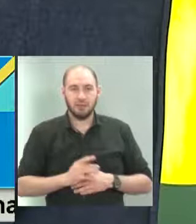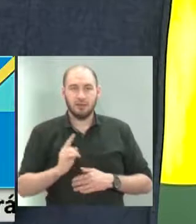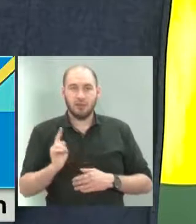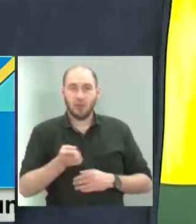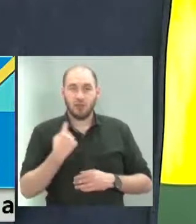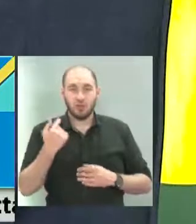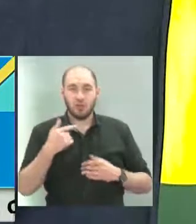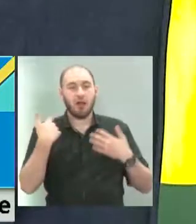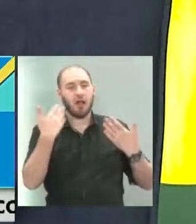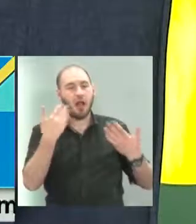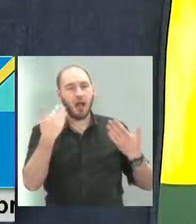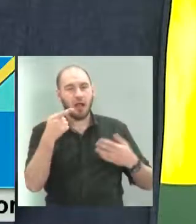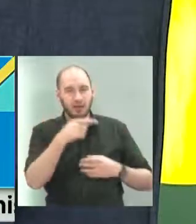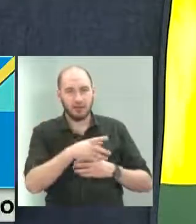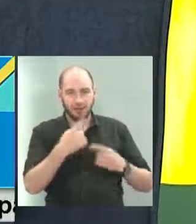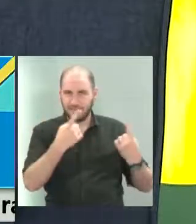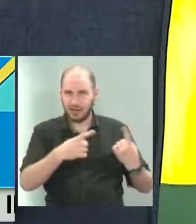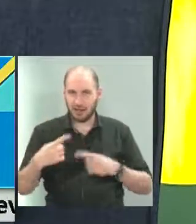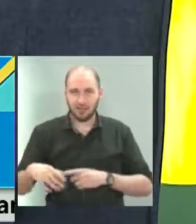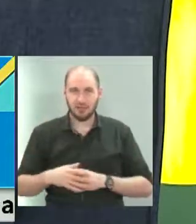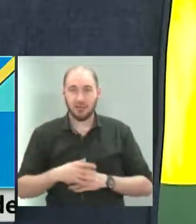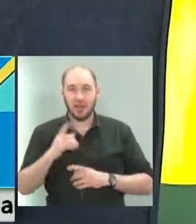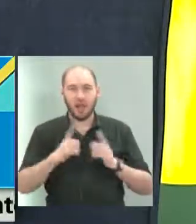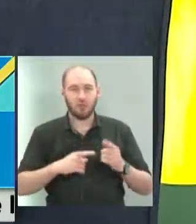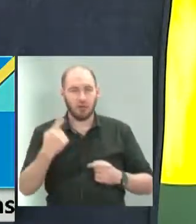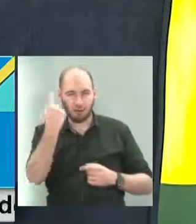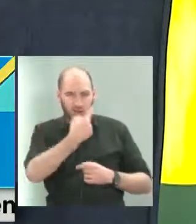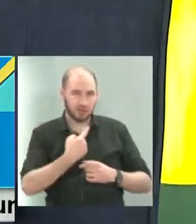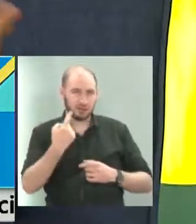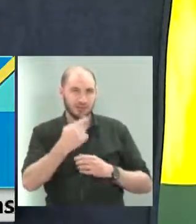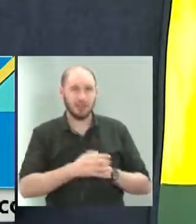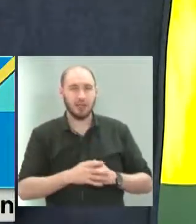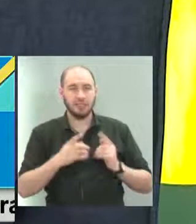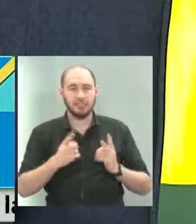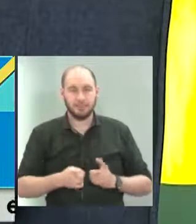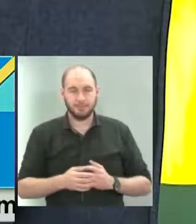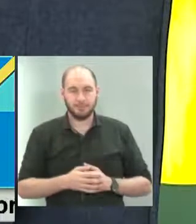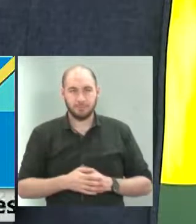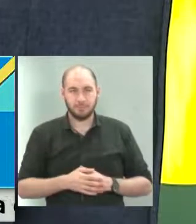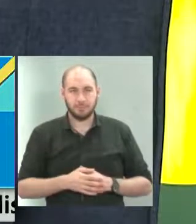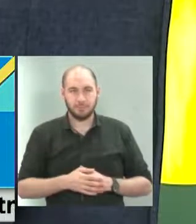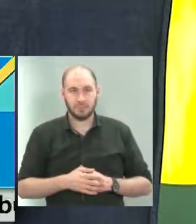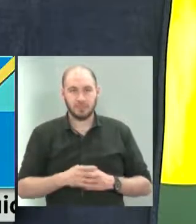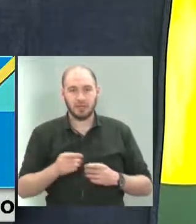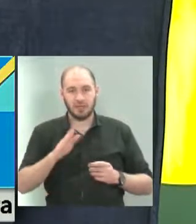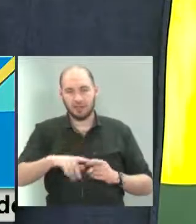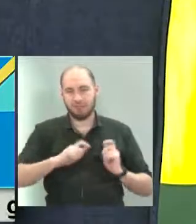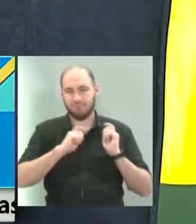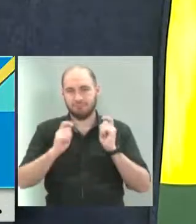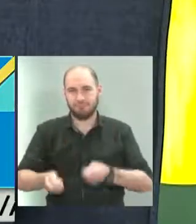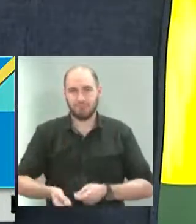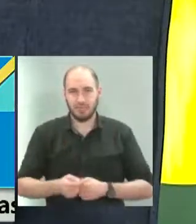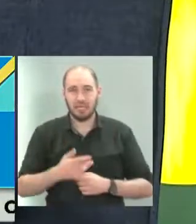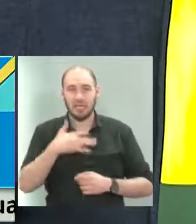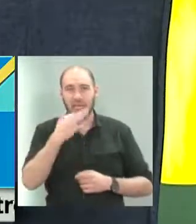en la hinchada es una cosa. Y algunos gestos que se tienen que también recaen sobre los chicos. Uh-huh. Mi